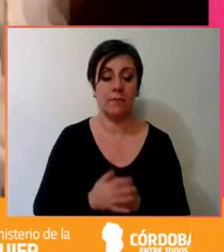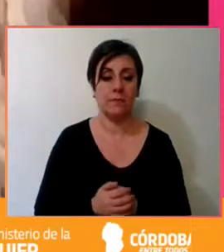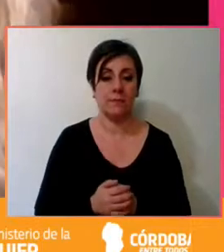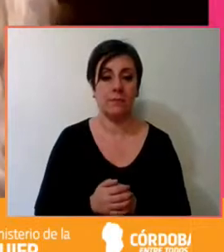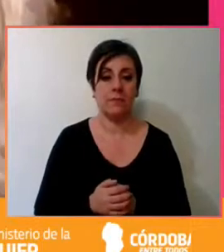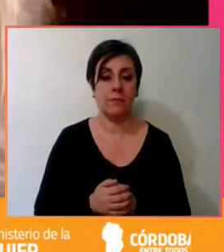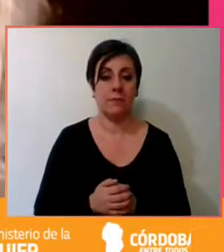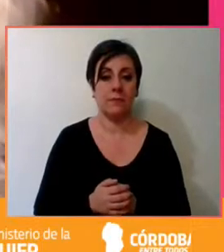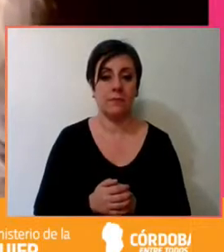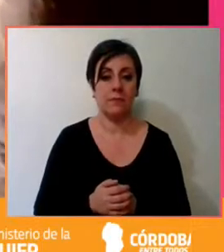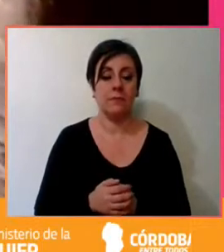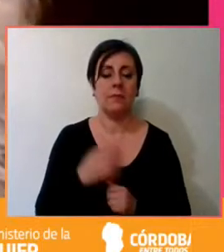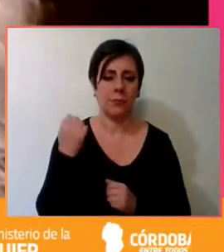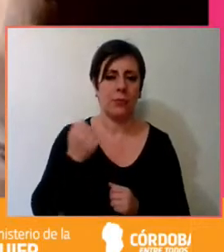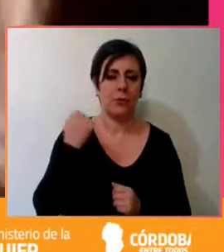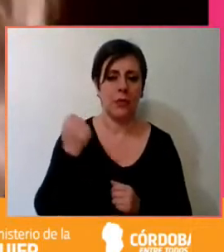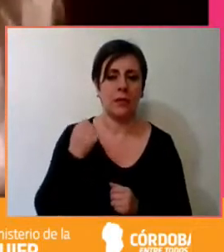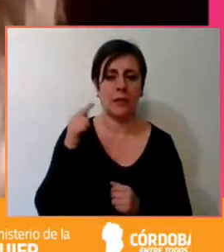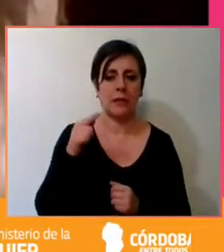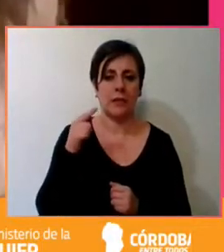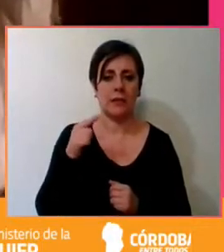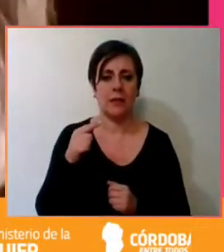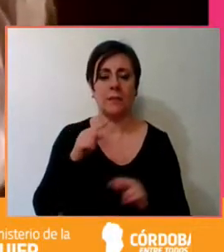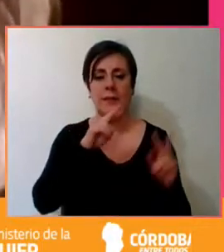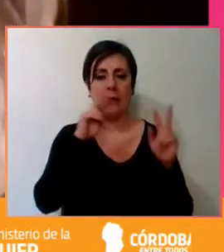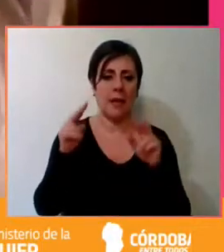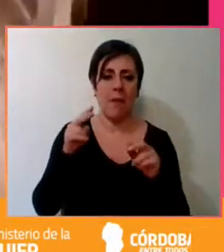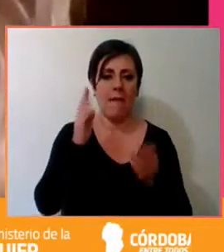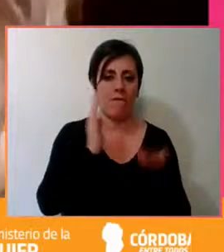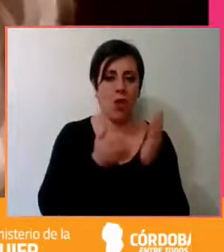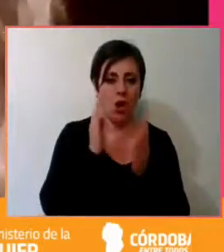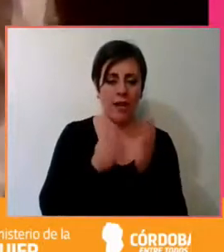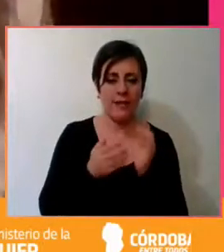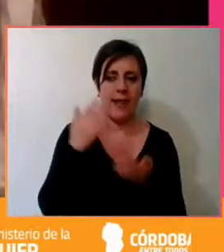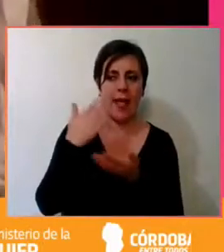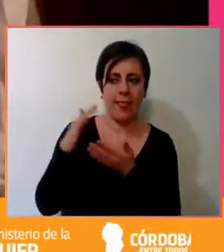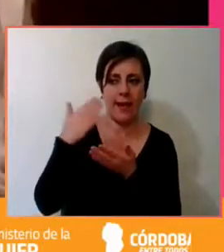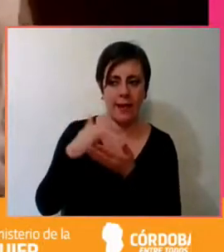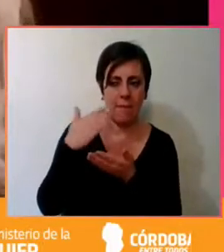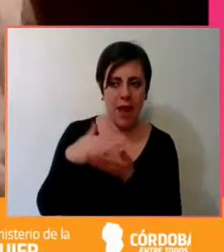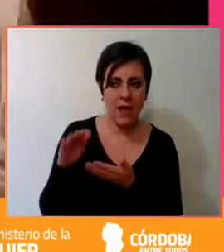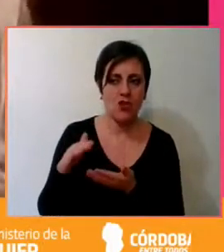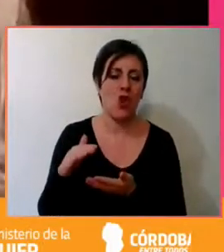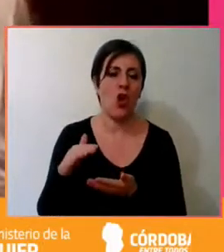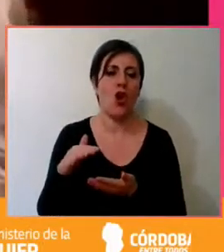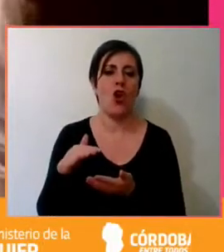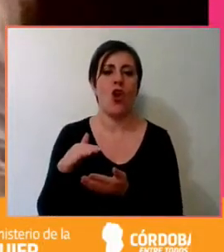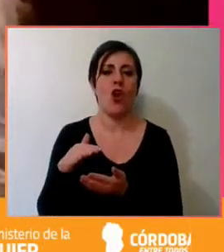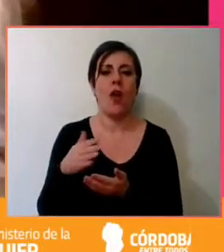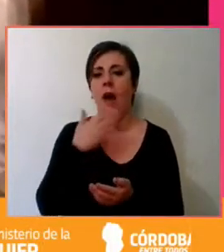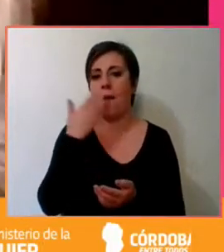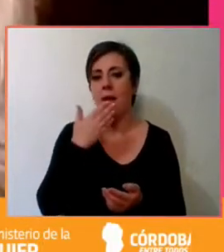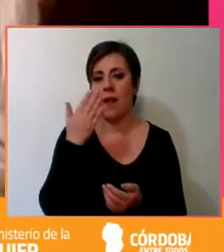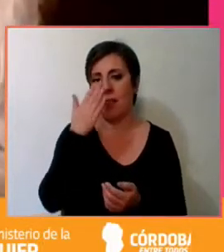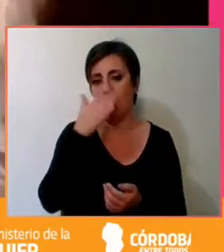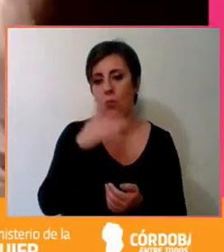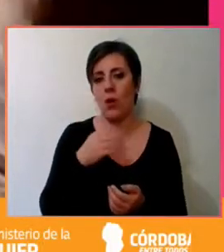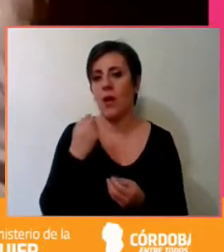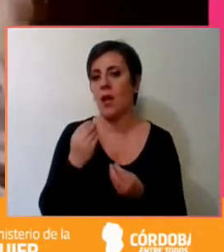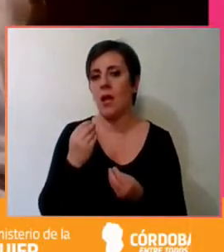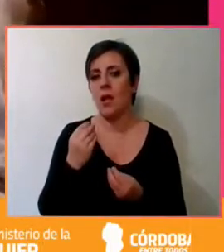parecen importantes y que sirven para el tema de violencia, que sirven para la discriminación, para luego hablar un poquitito de lo que es el